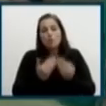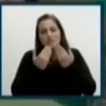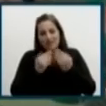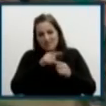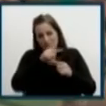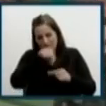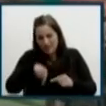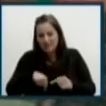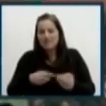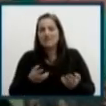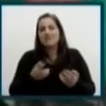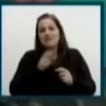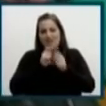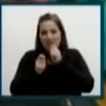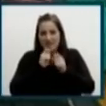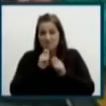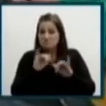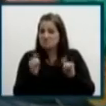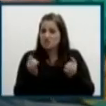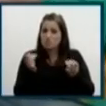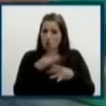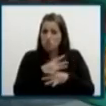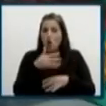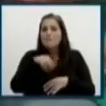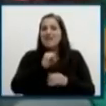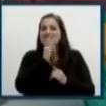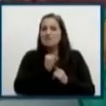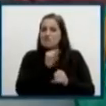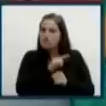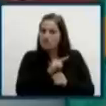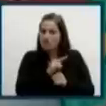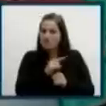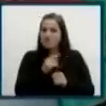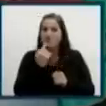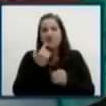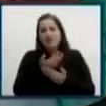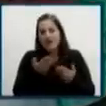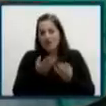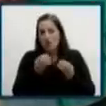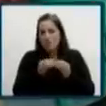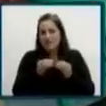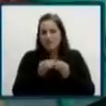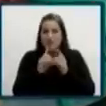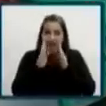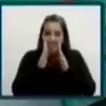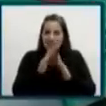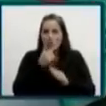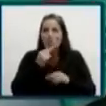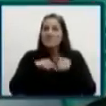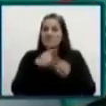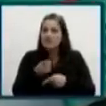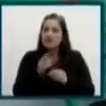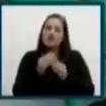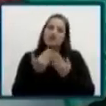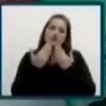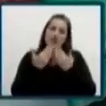que estás cansado. Y como ya tenés agendado a más info, entonces lo dejo a Fernando, a toda la gente de la televisión pública, para que estén atentos el próximo jueves. De verdad,